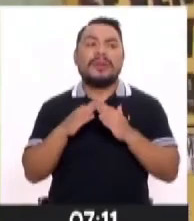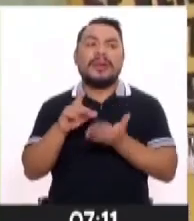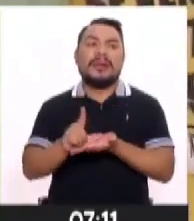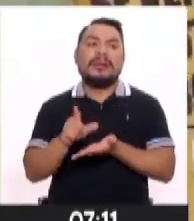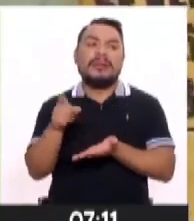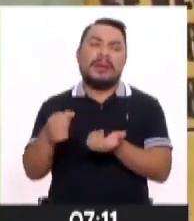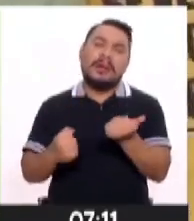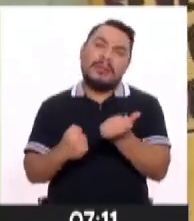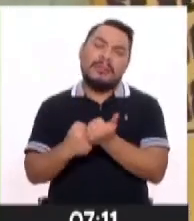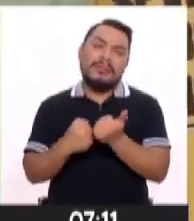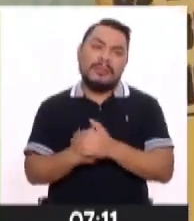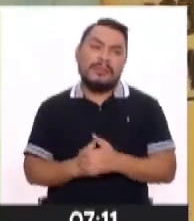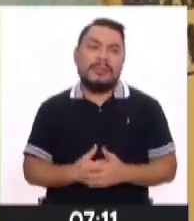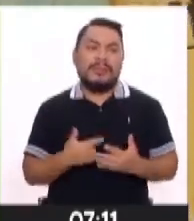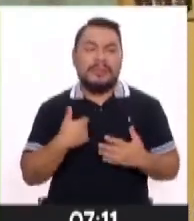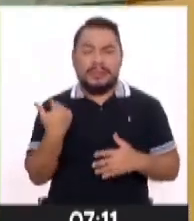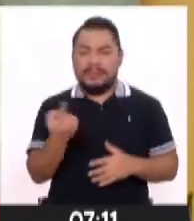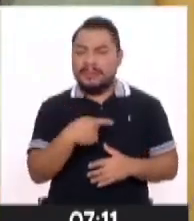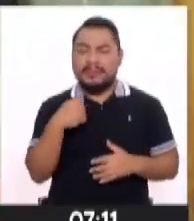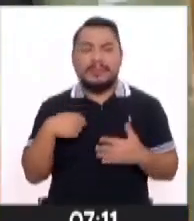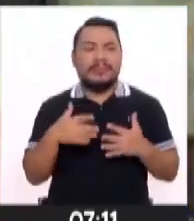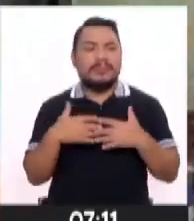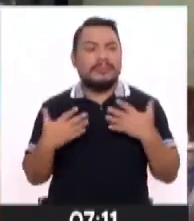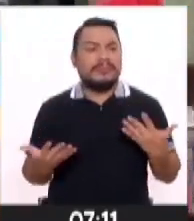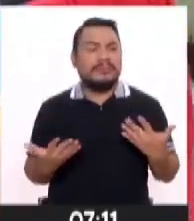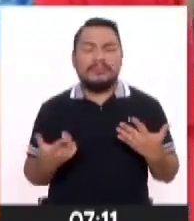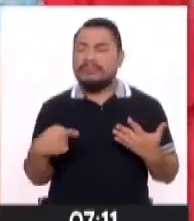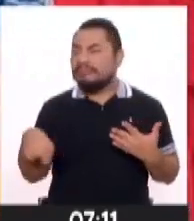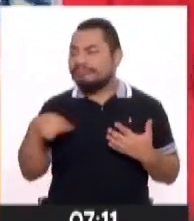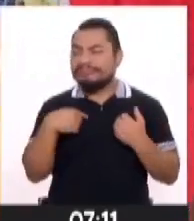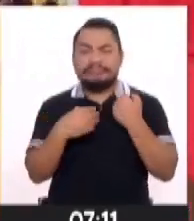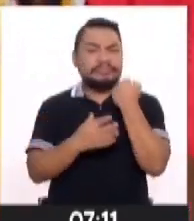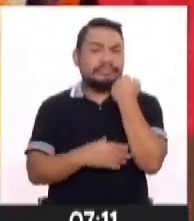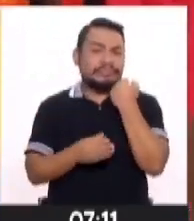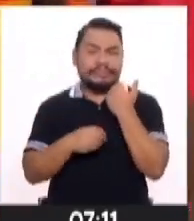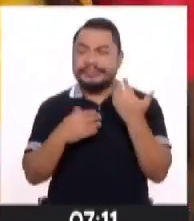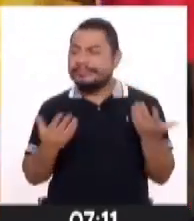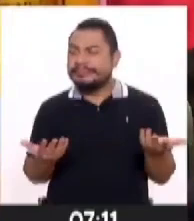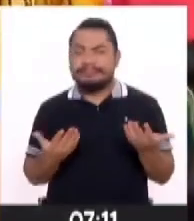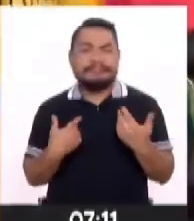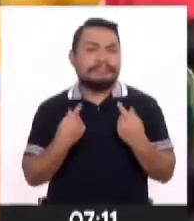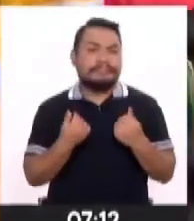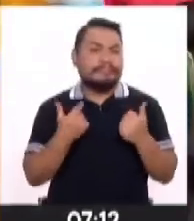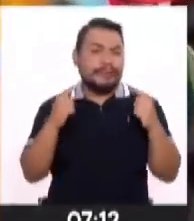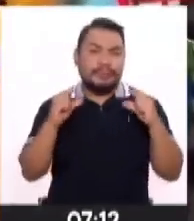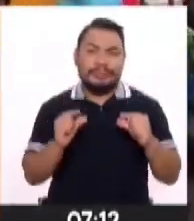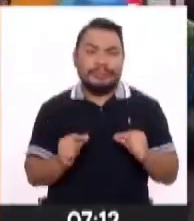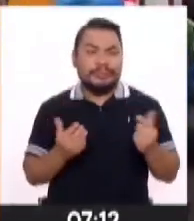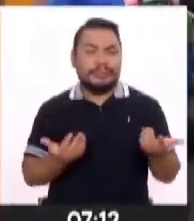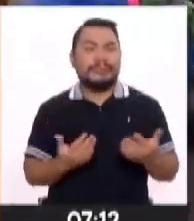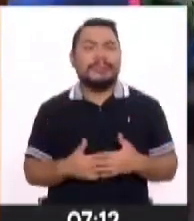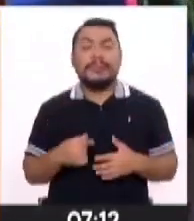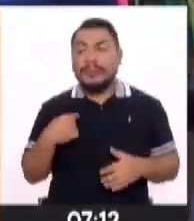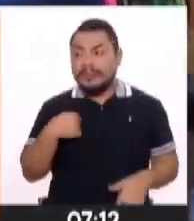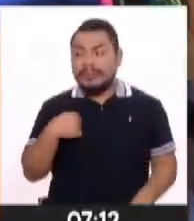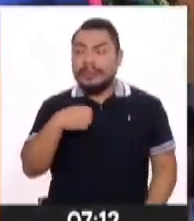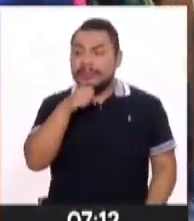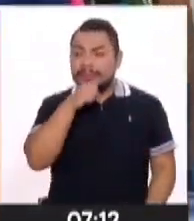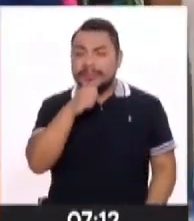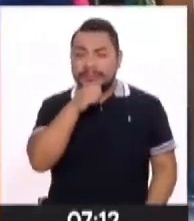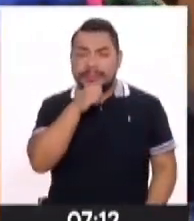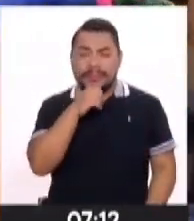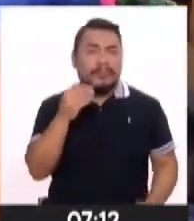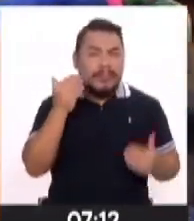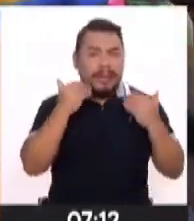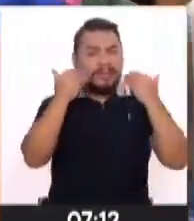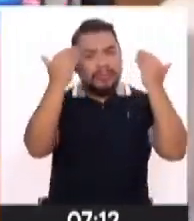apoye. Somos una persona que somos bastante vulnerables. Somos una persona de tercera edad y no tienen